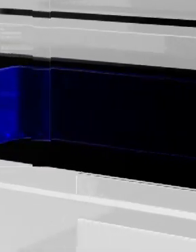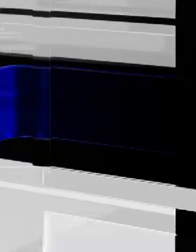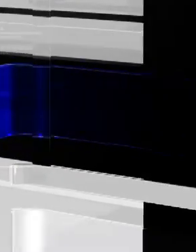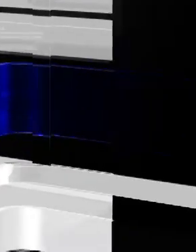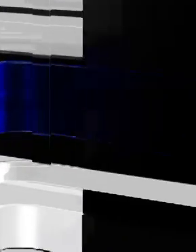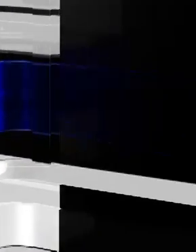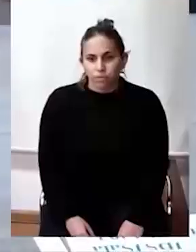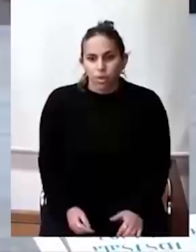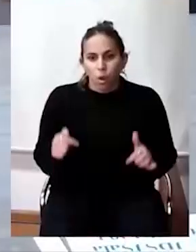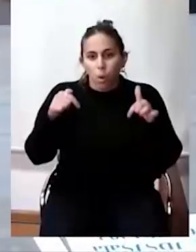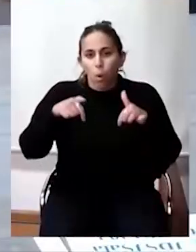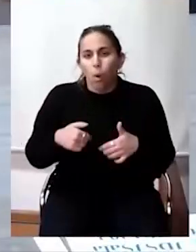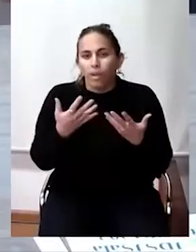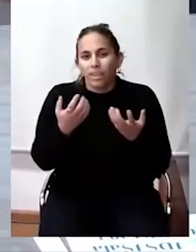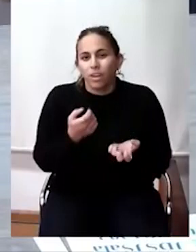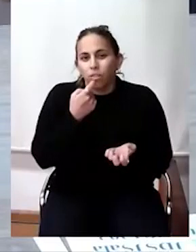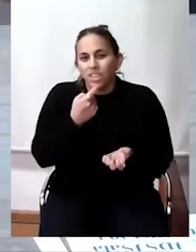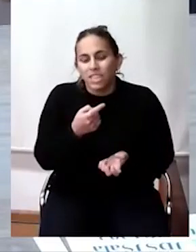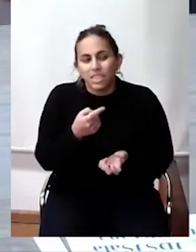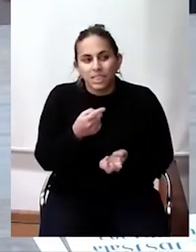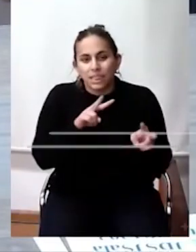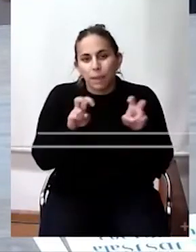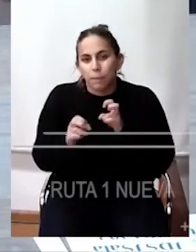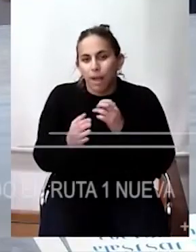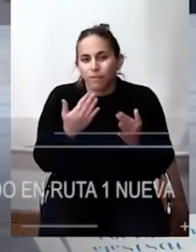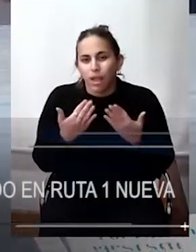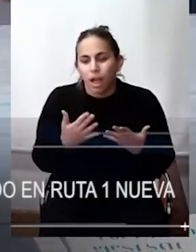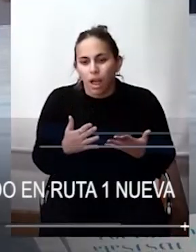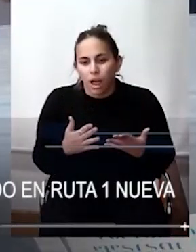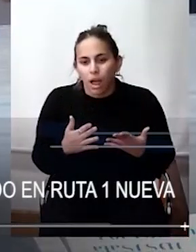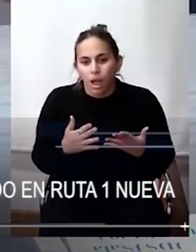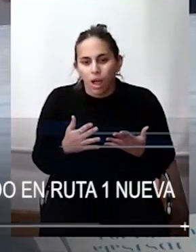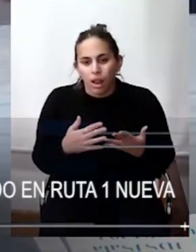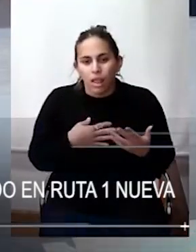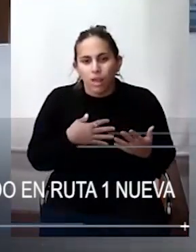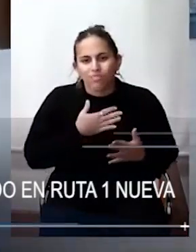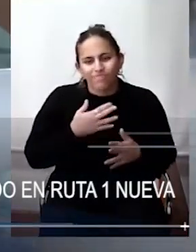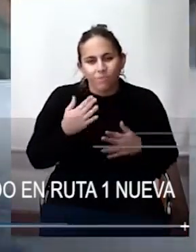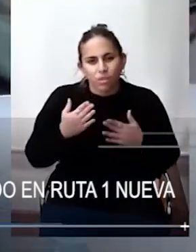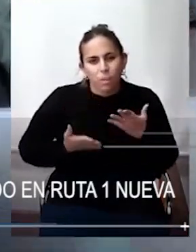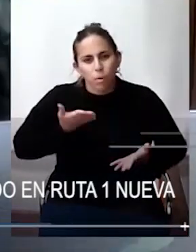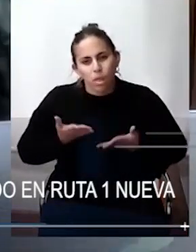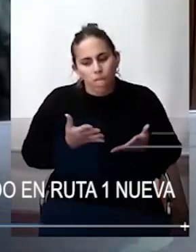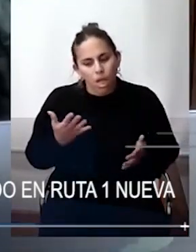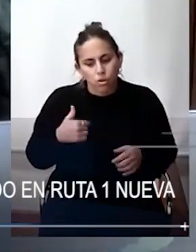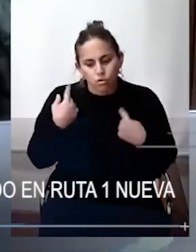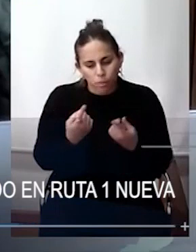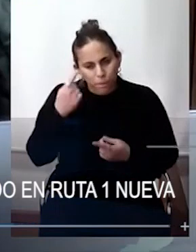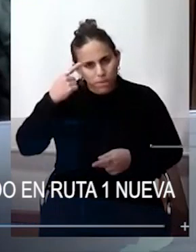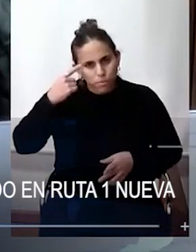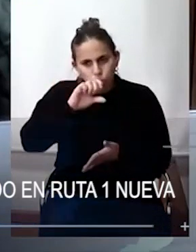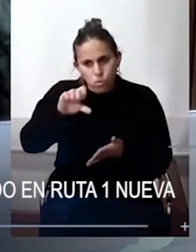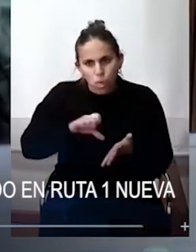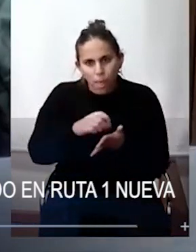este Hoy quería referirme a unas cuantas inquietudes que tenemos desde ciudad del